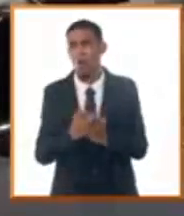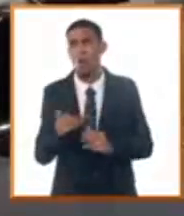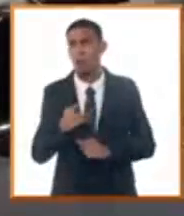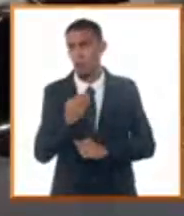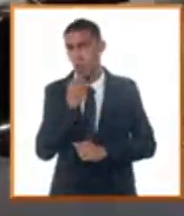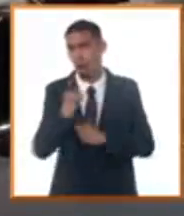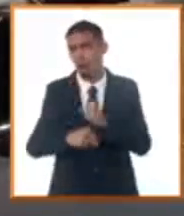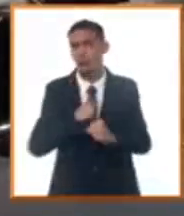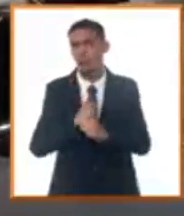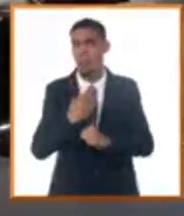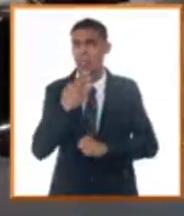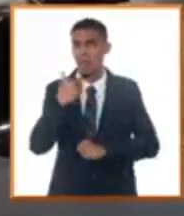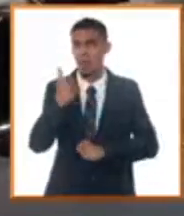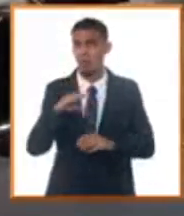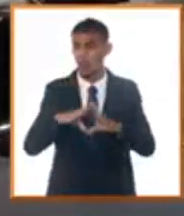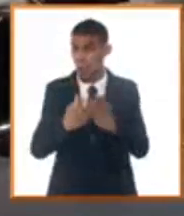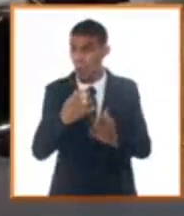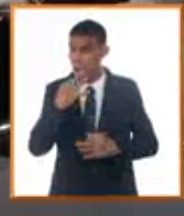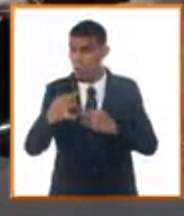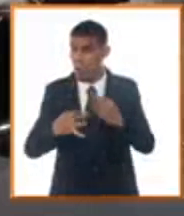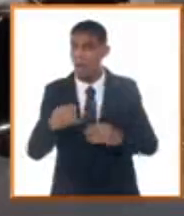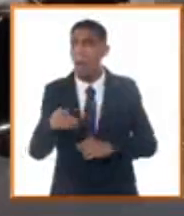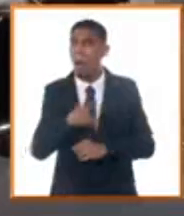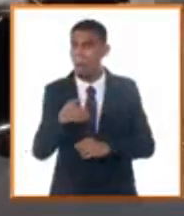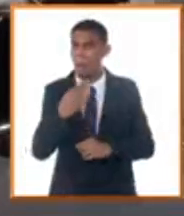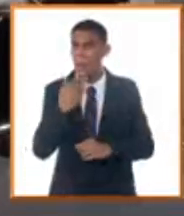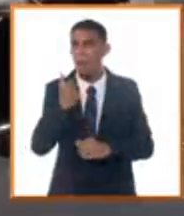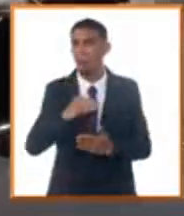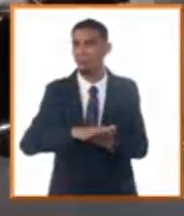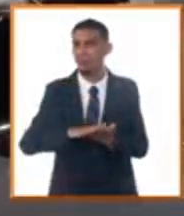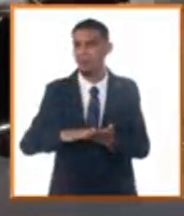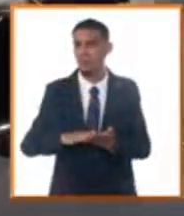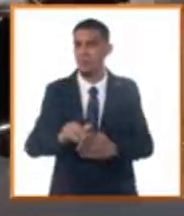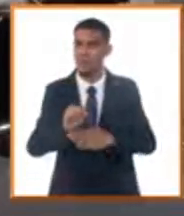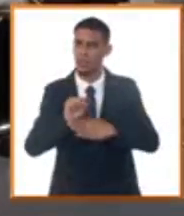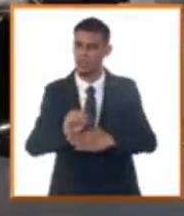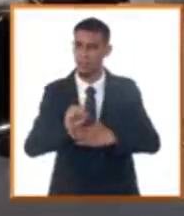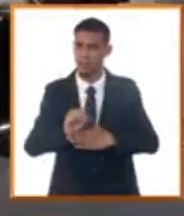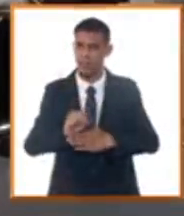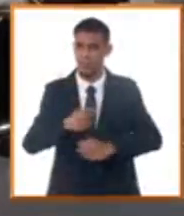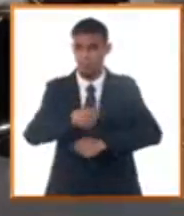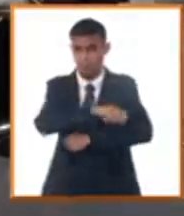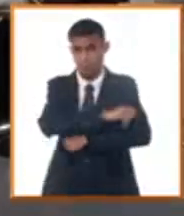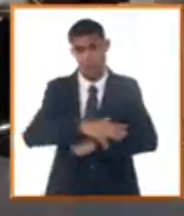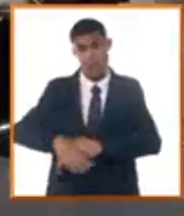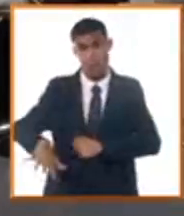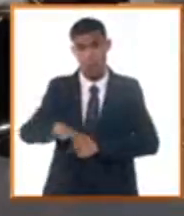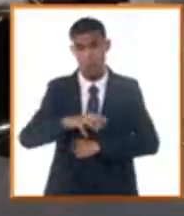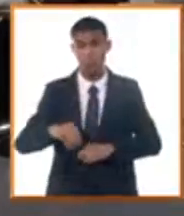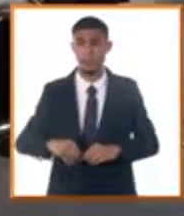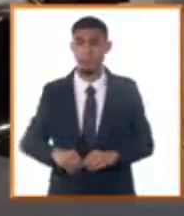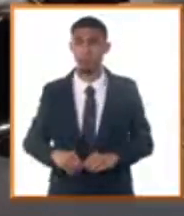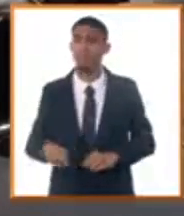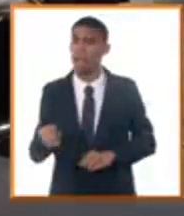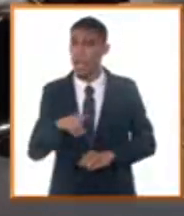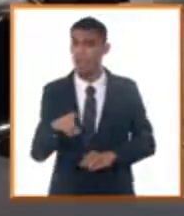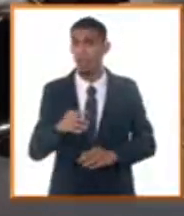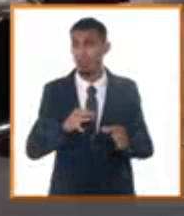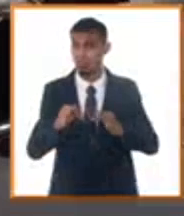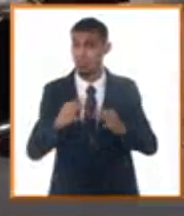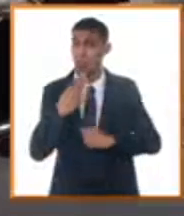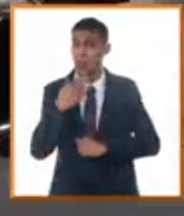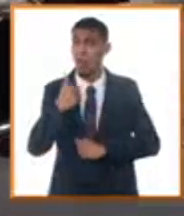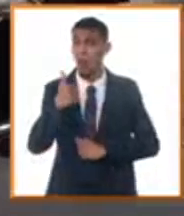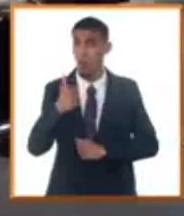país. Todo lo que se ha explicado aquí se hace efectivo en esa prestación de bienes y de servicios. Es parte necesaria, imprescindible